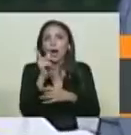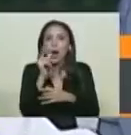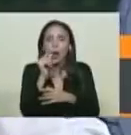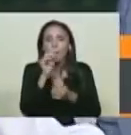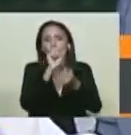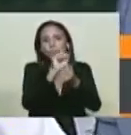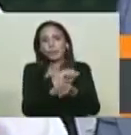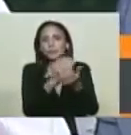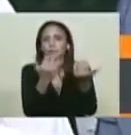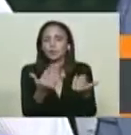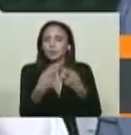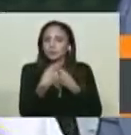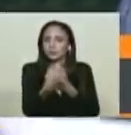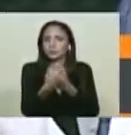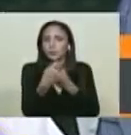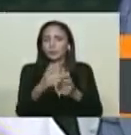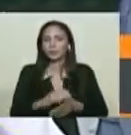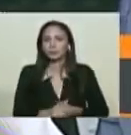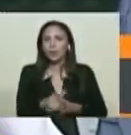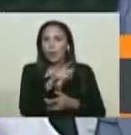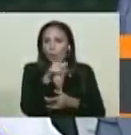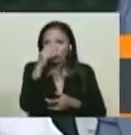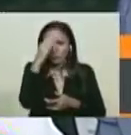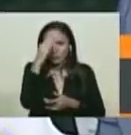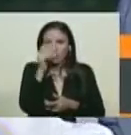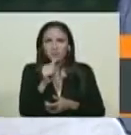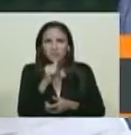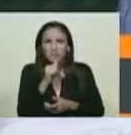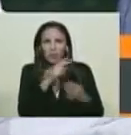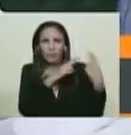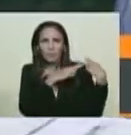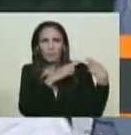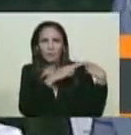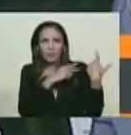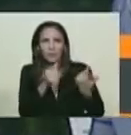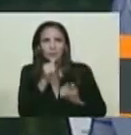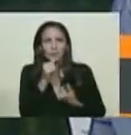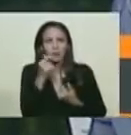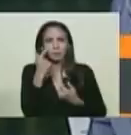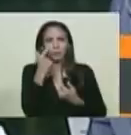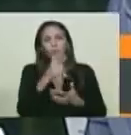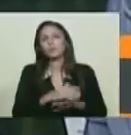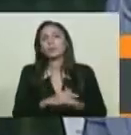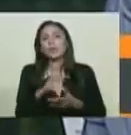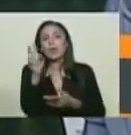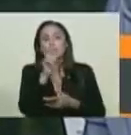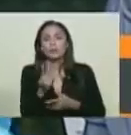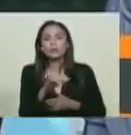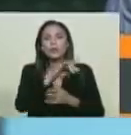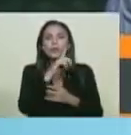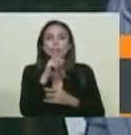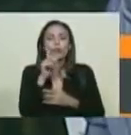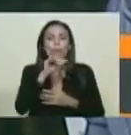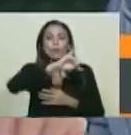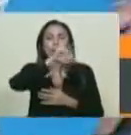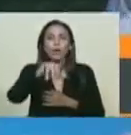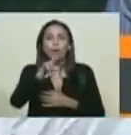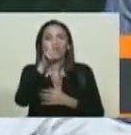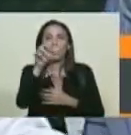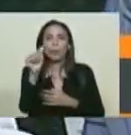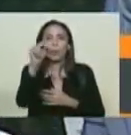presos. ¿Ustedes saben quiénes aparecen como dueños de esas dos empresas? El venezolano Juan Carlos